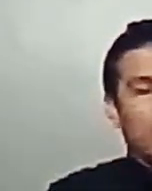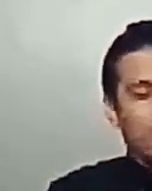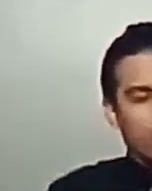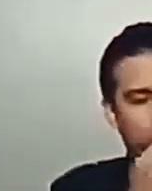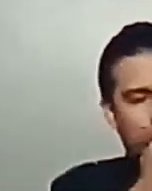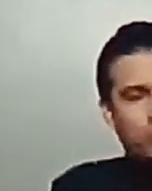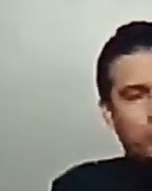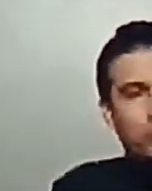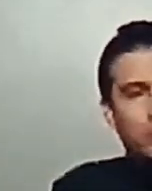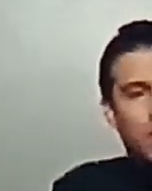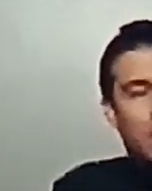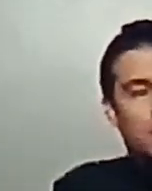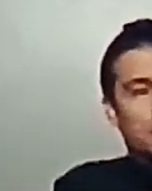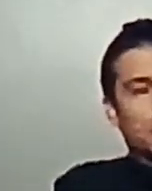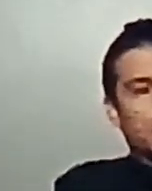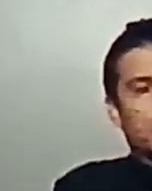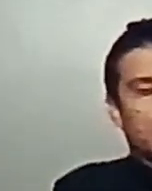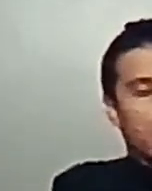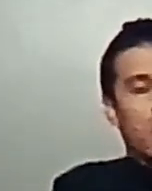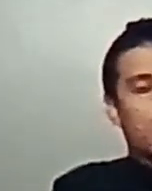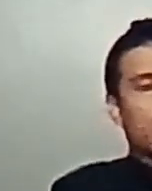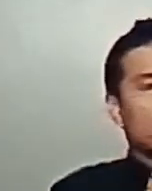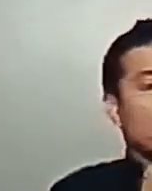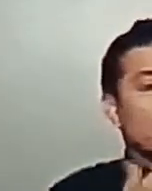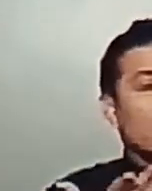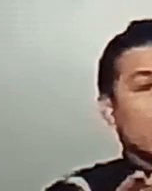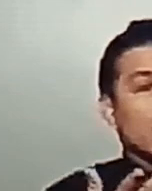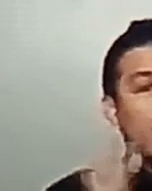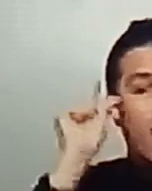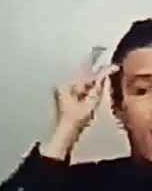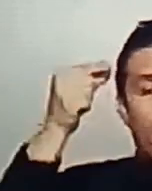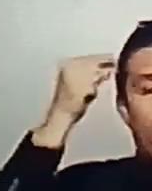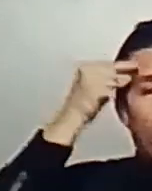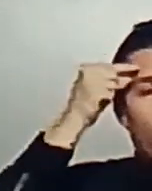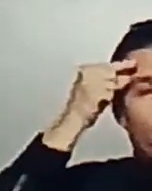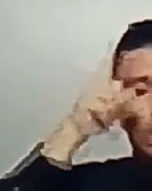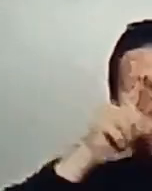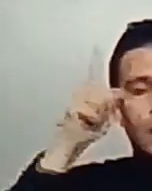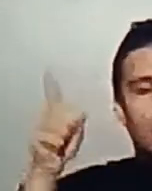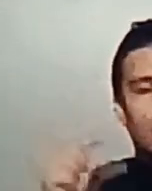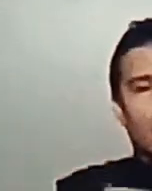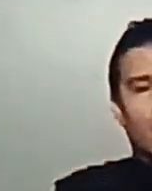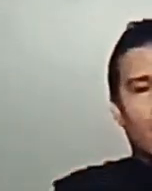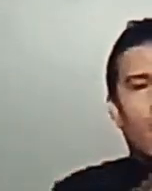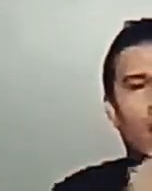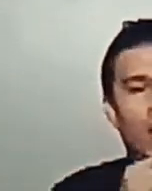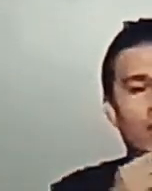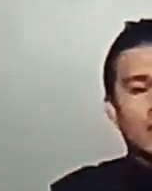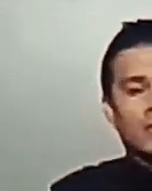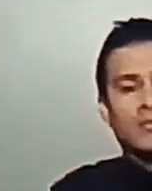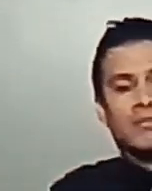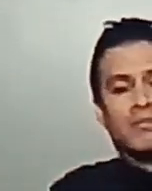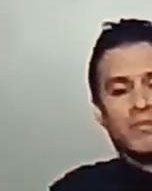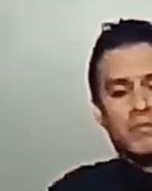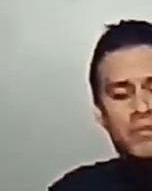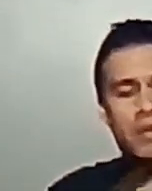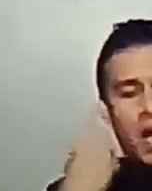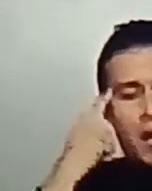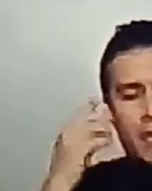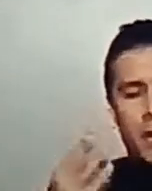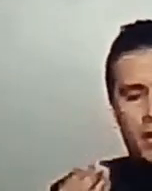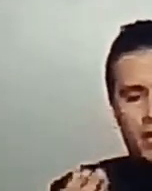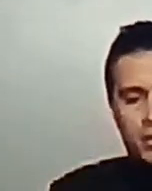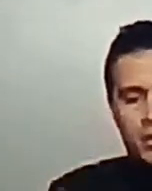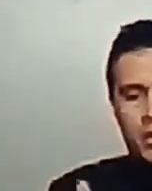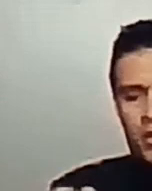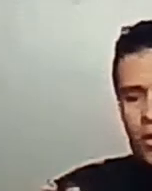del Ministerio del Ambiente, ¿a quién? Al gobierno provincial del Guayas, que tiene hoy las competencias para resolver los temas relacionados al control de la